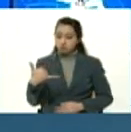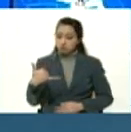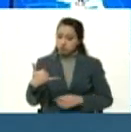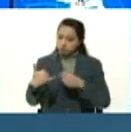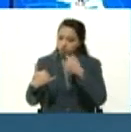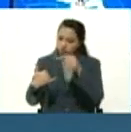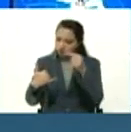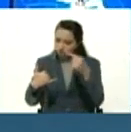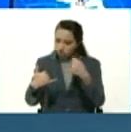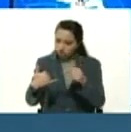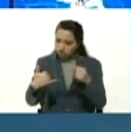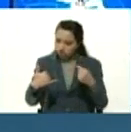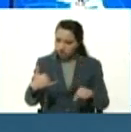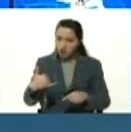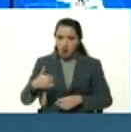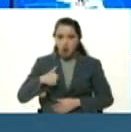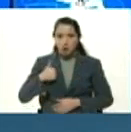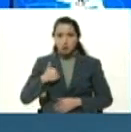aprovechando.